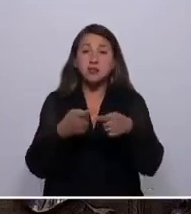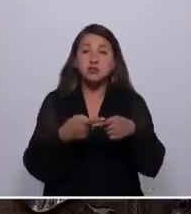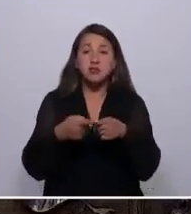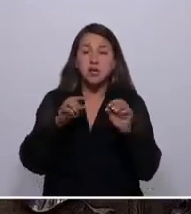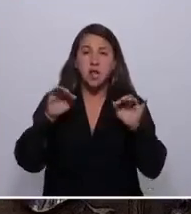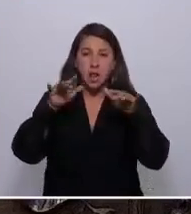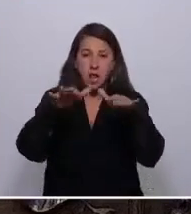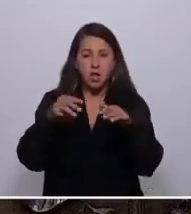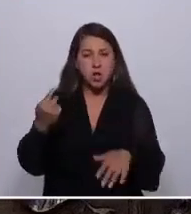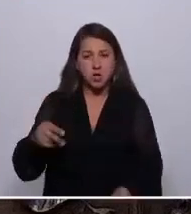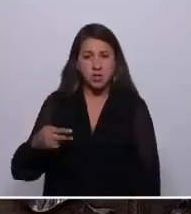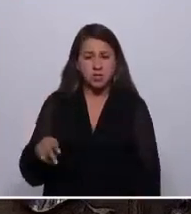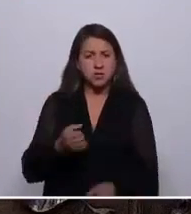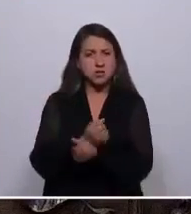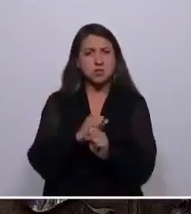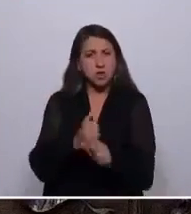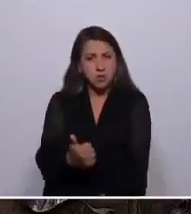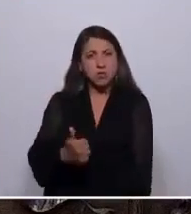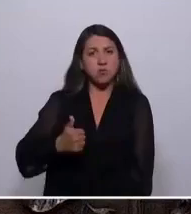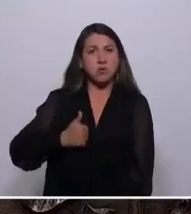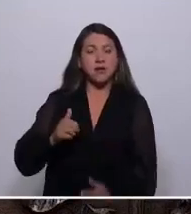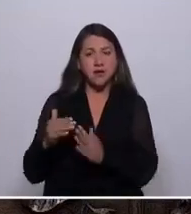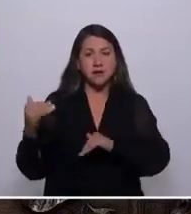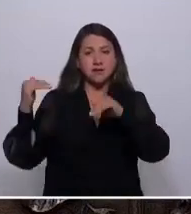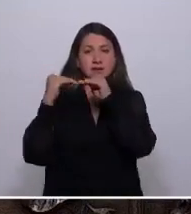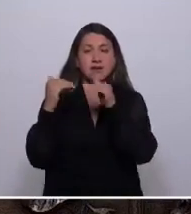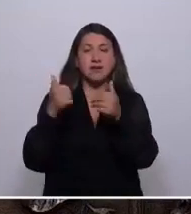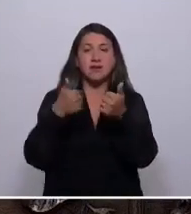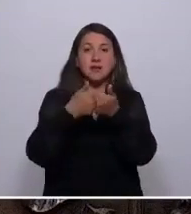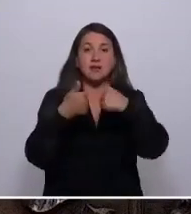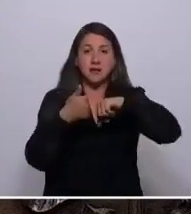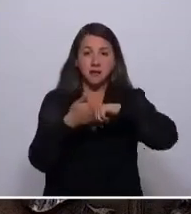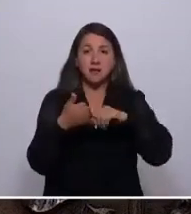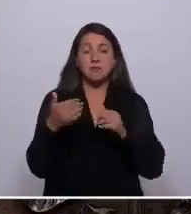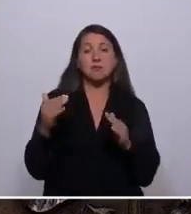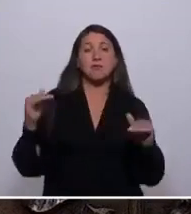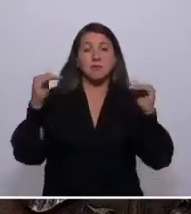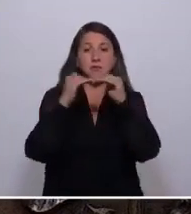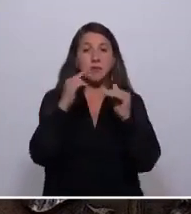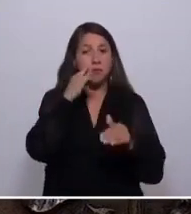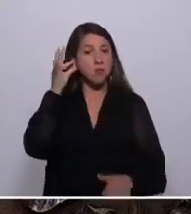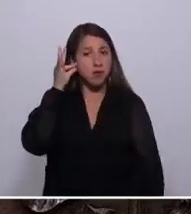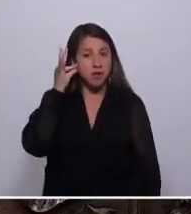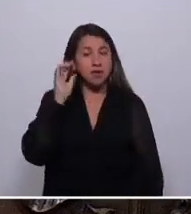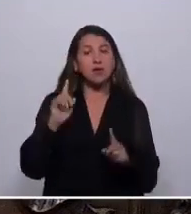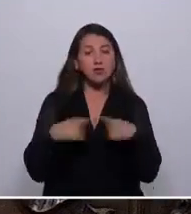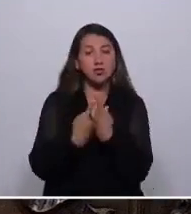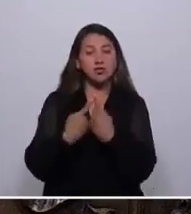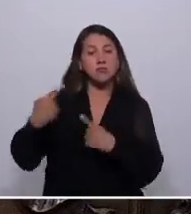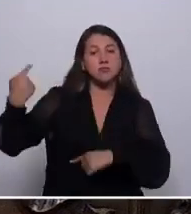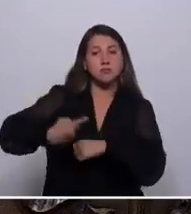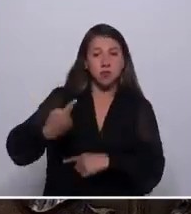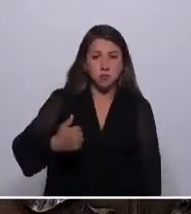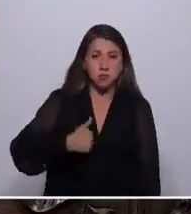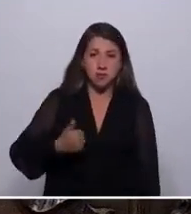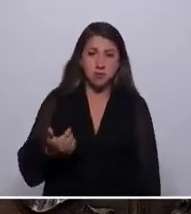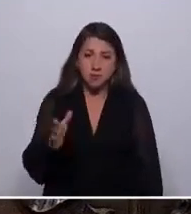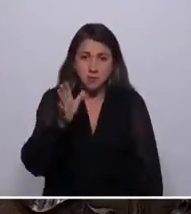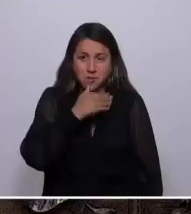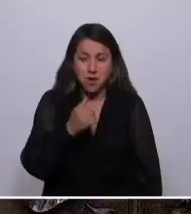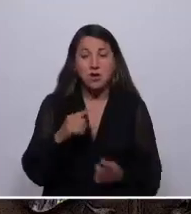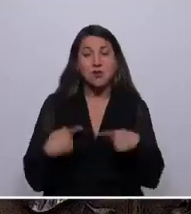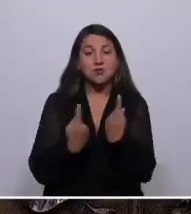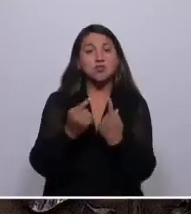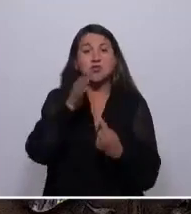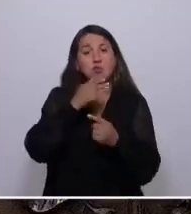más, ni siquiera se ha podido cumplir con el estándar de paridad que nos autoimpusimos. Sobre todo para nosotras, las que no tenemos un